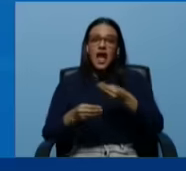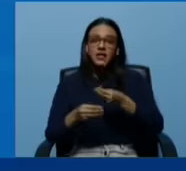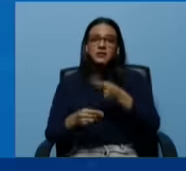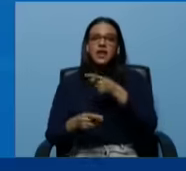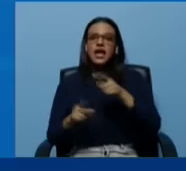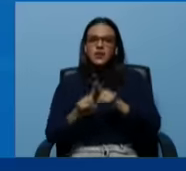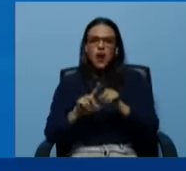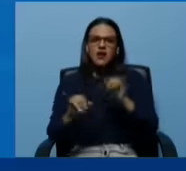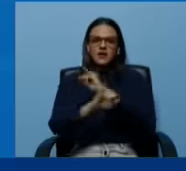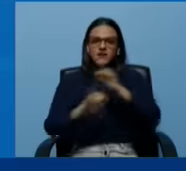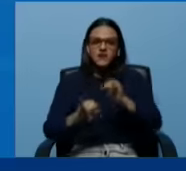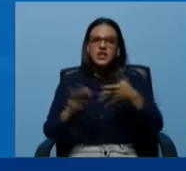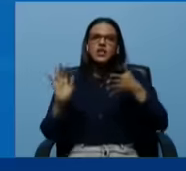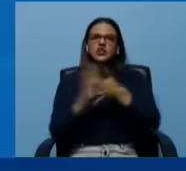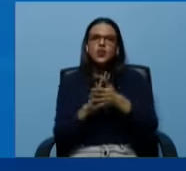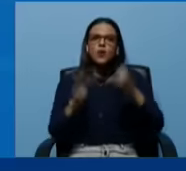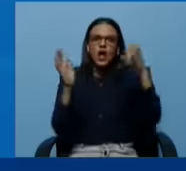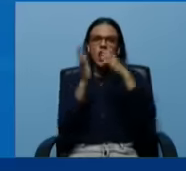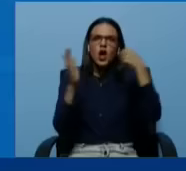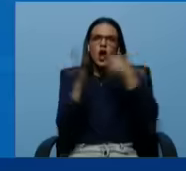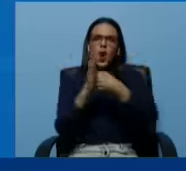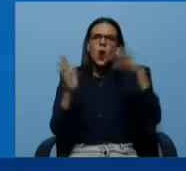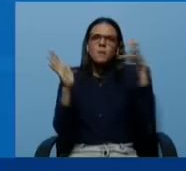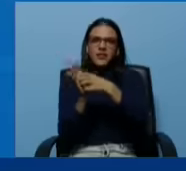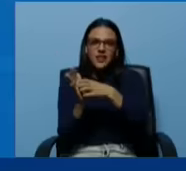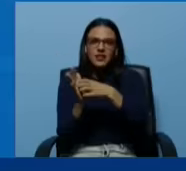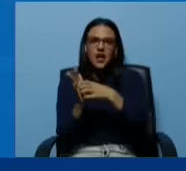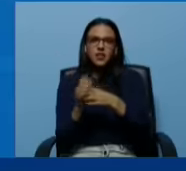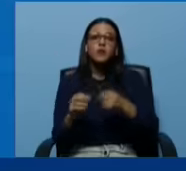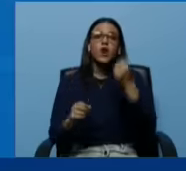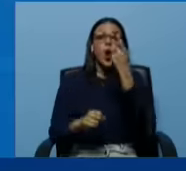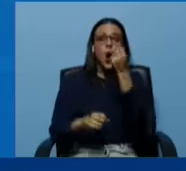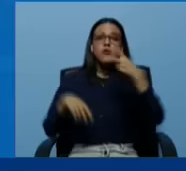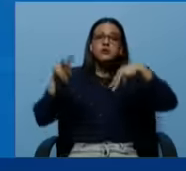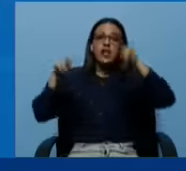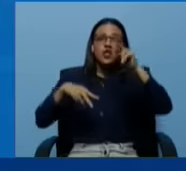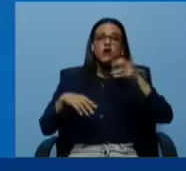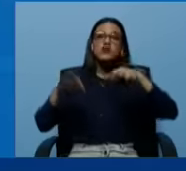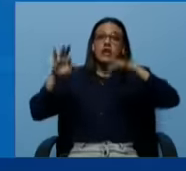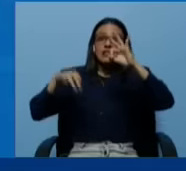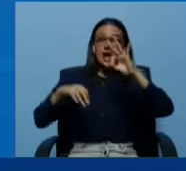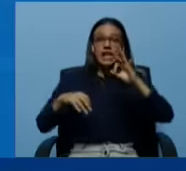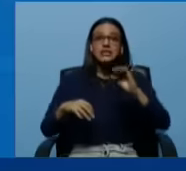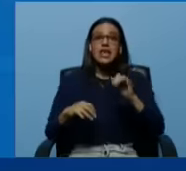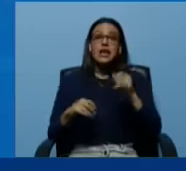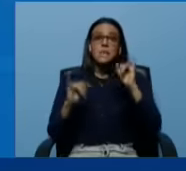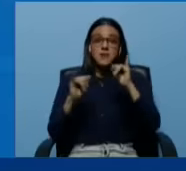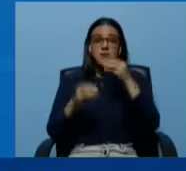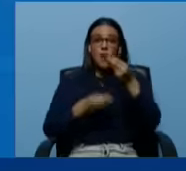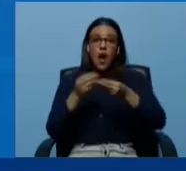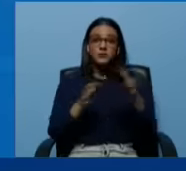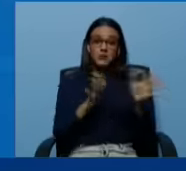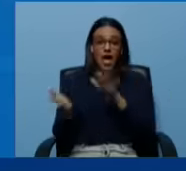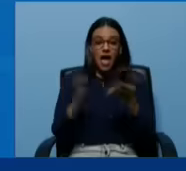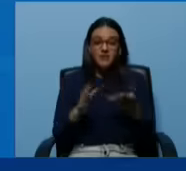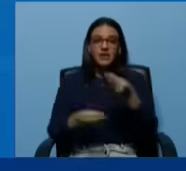con un golpe de Estado el 11, 12 y 13 de abril.